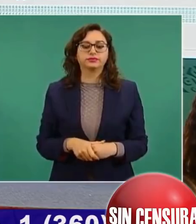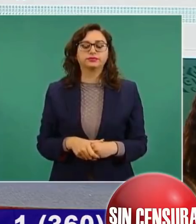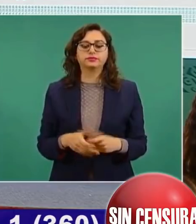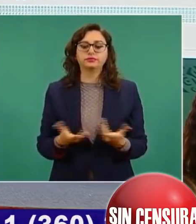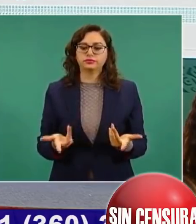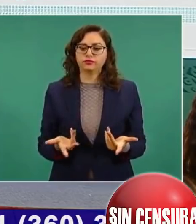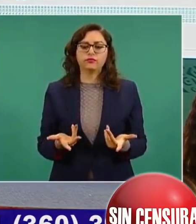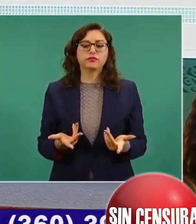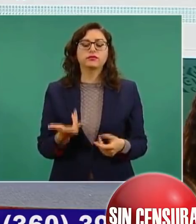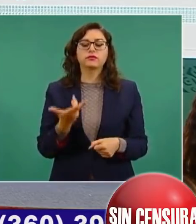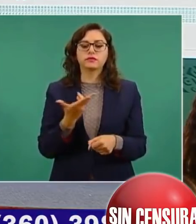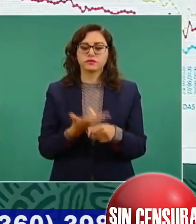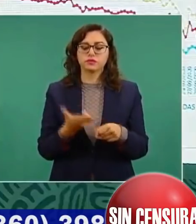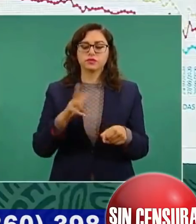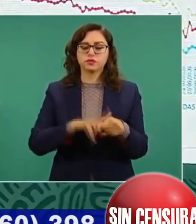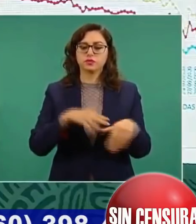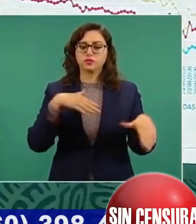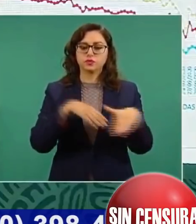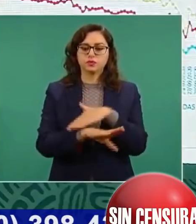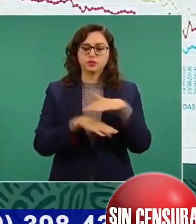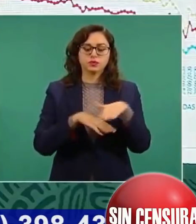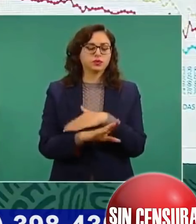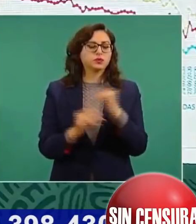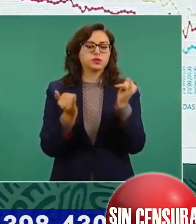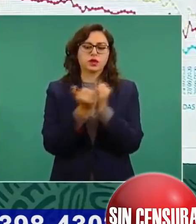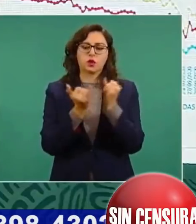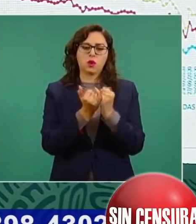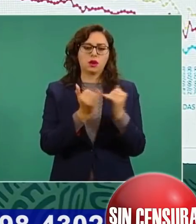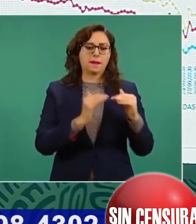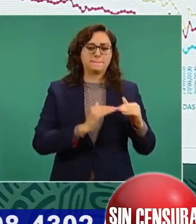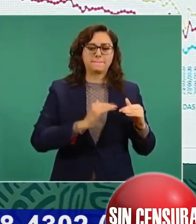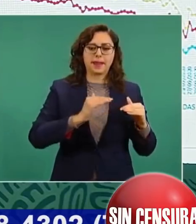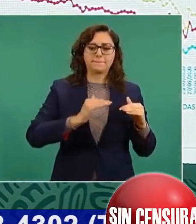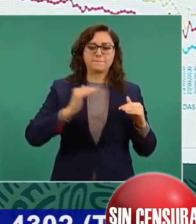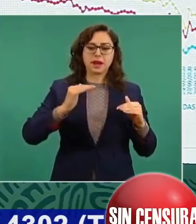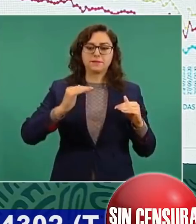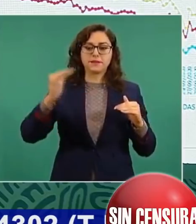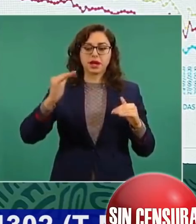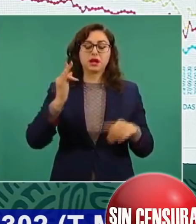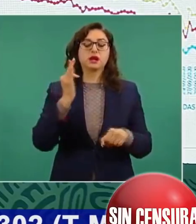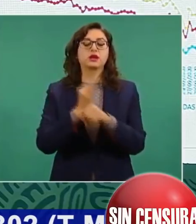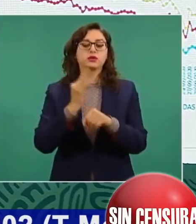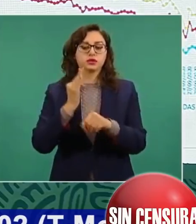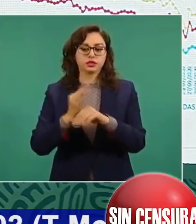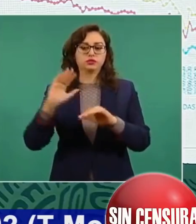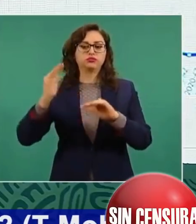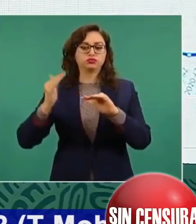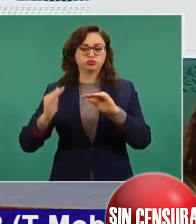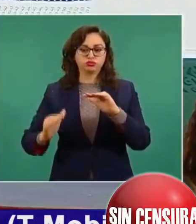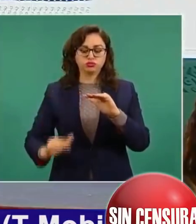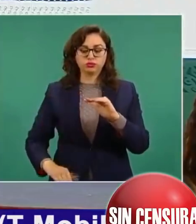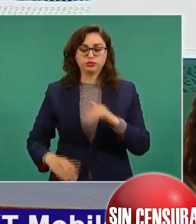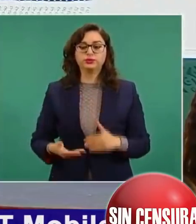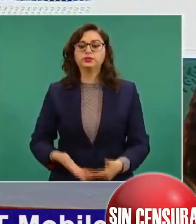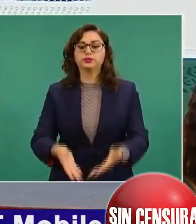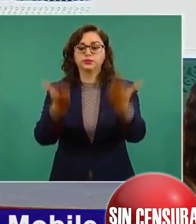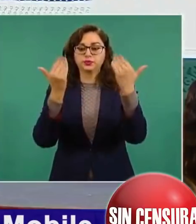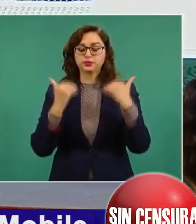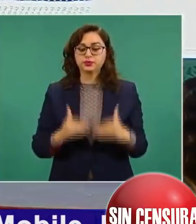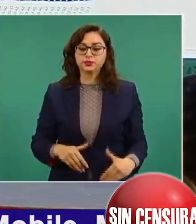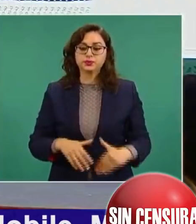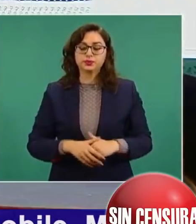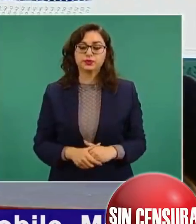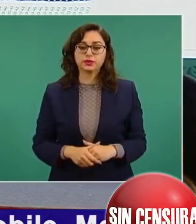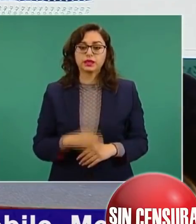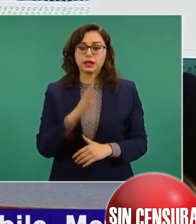Hospitalizaciones siguen un patrón consistente, fueron subiendo y tienen en este momento descenso. La siguiente.